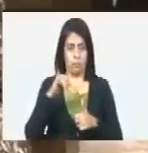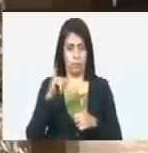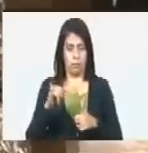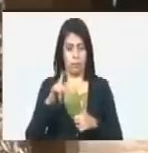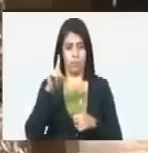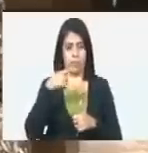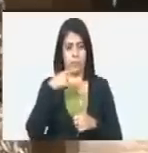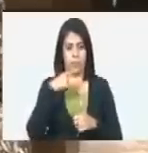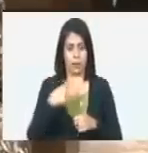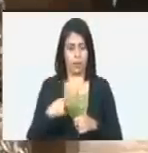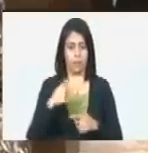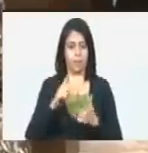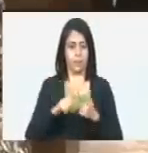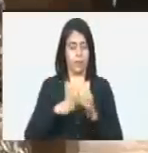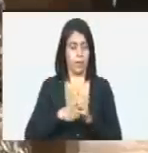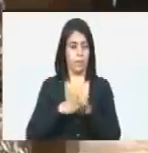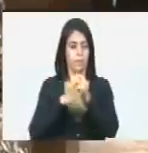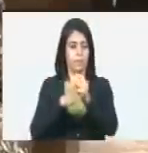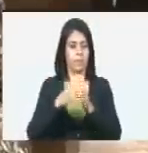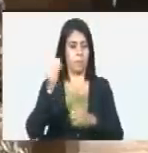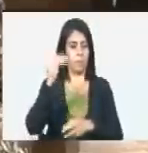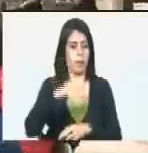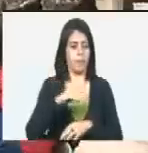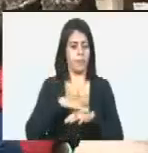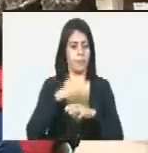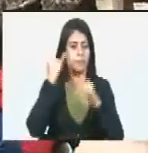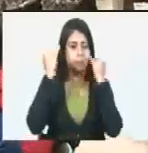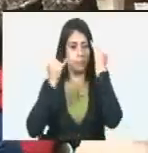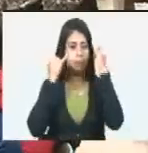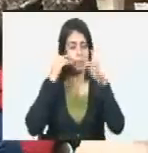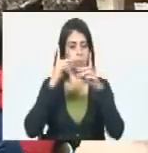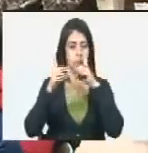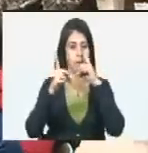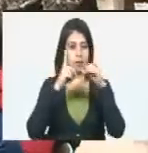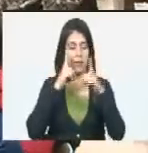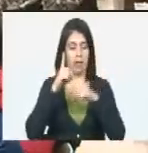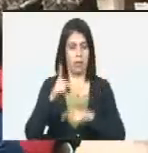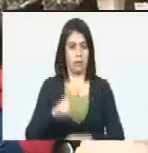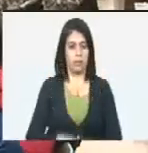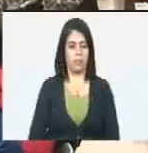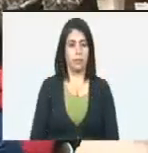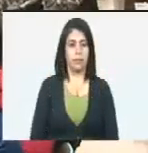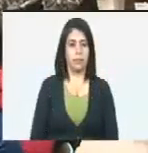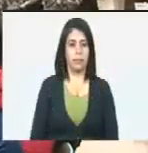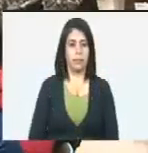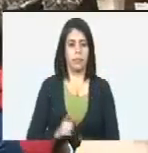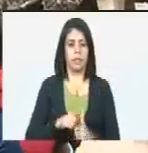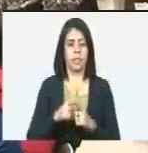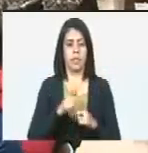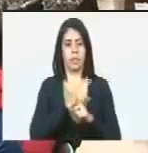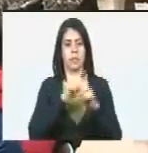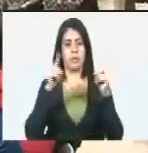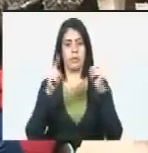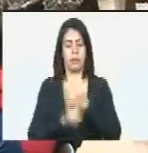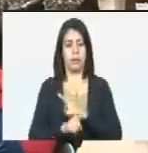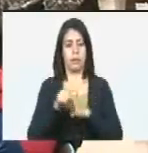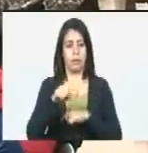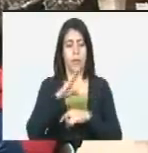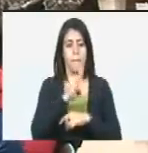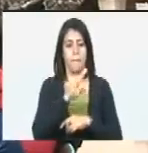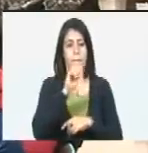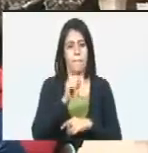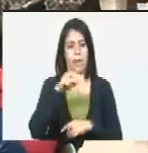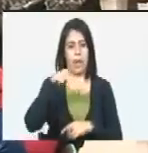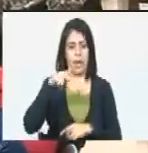estaban orientados más que todo a la idea del diálogo directo. Esto cambia con Ban Ki-moon,